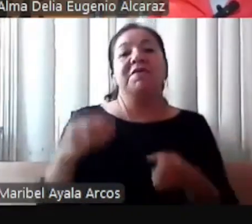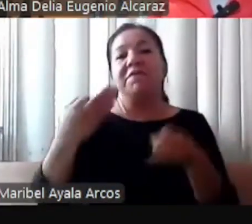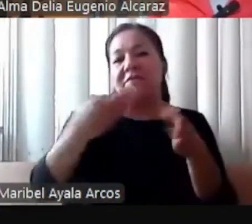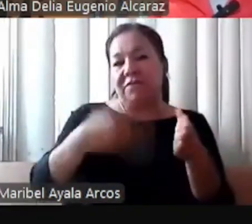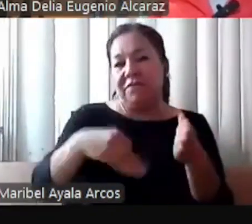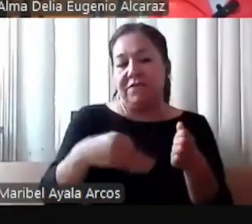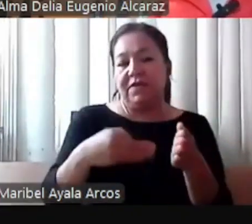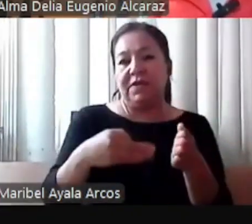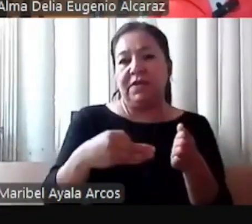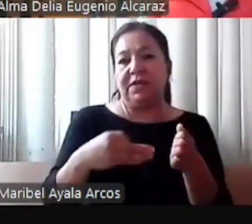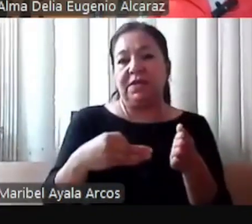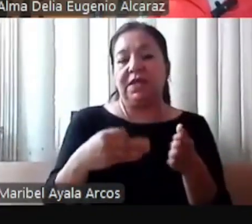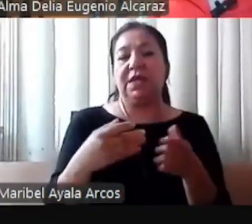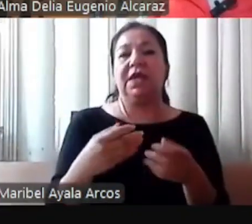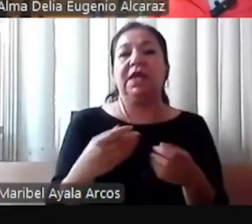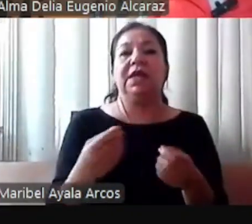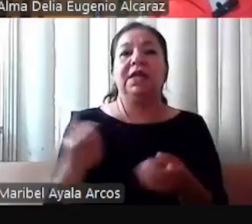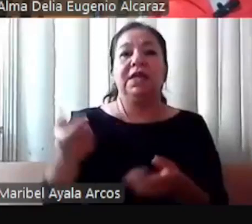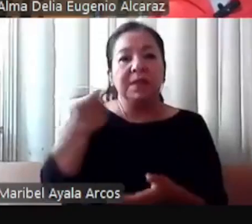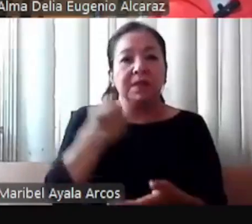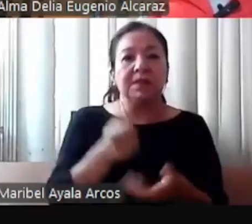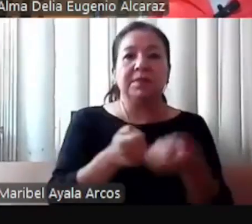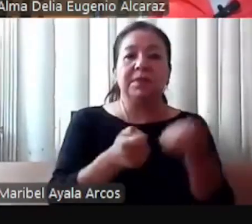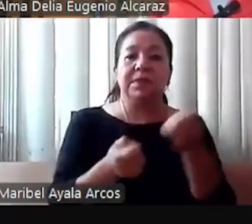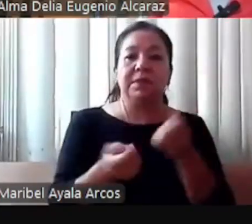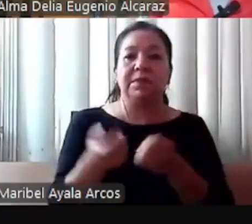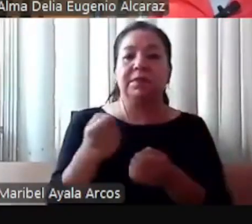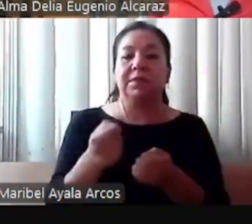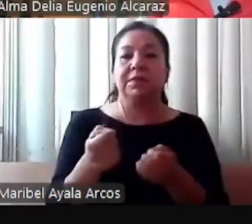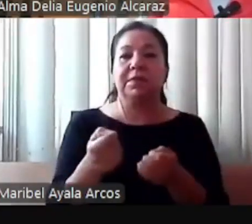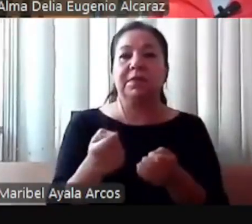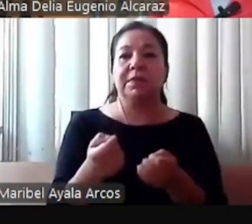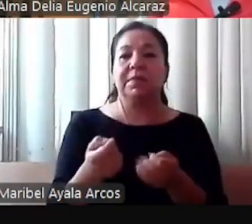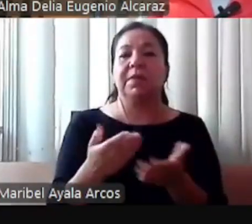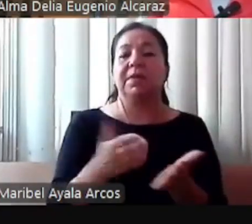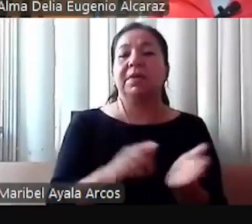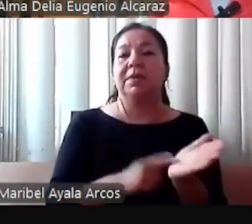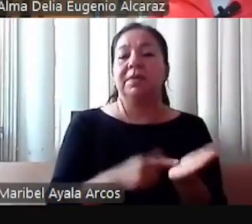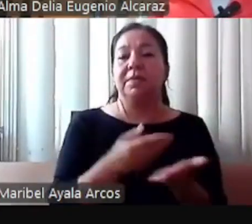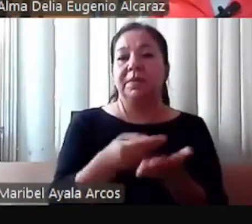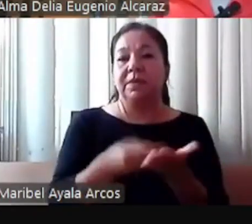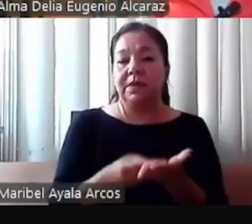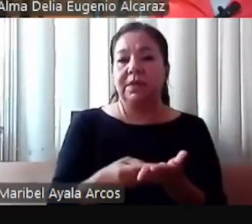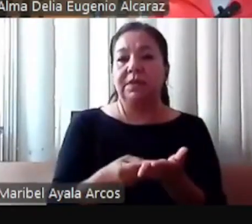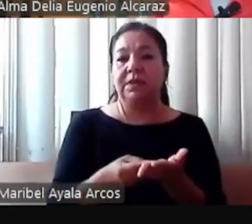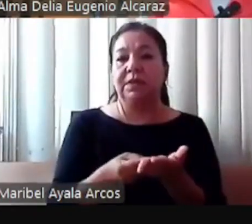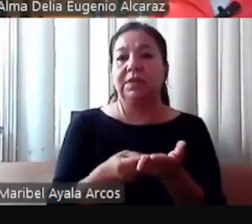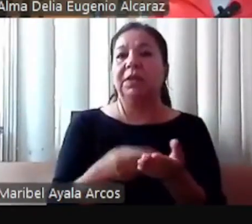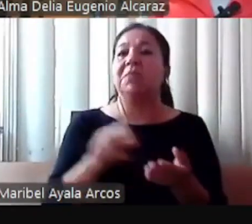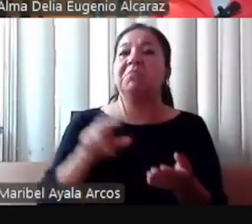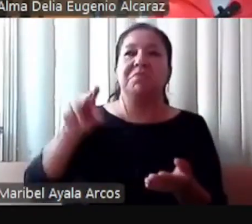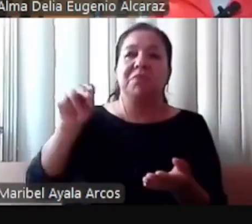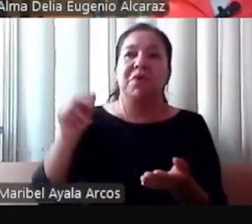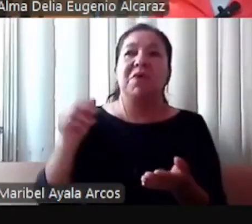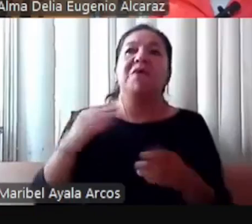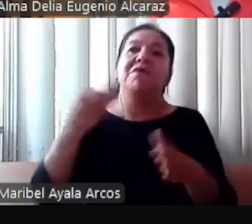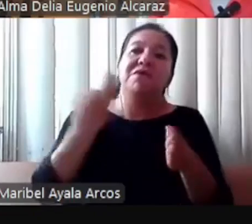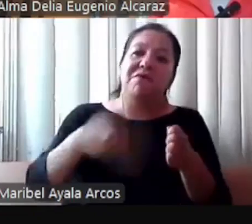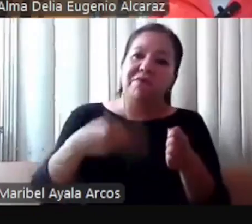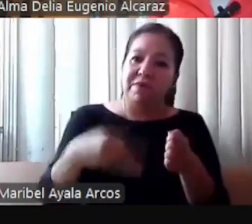por acreditado el elemento personal. Al respecto, se propone tener por no acreditado el elemento personal al no